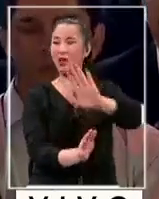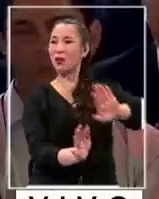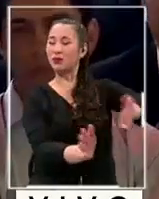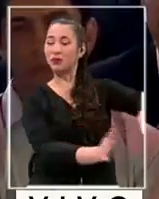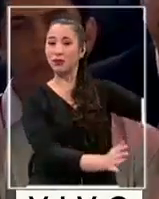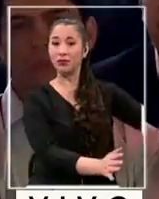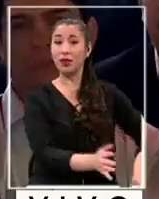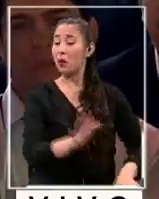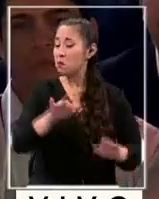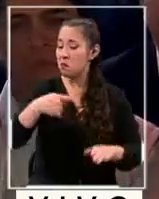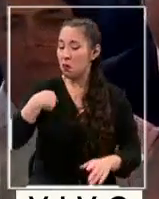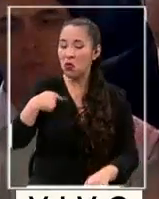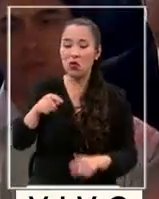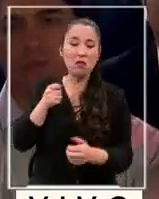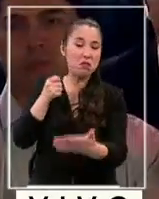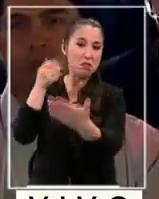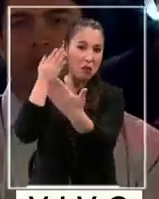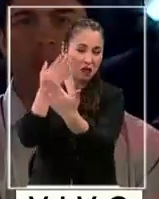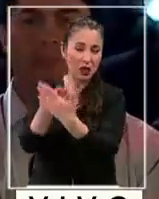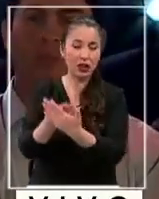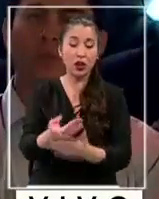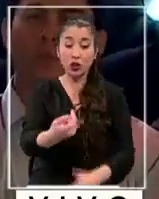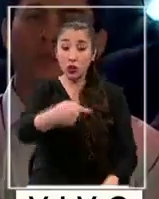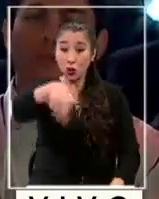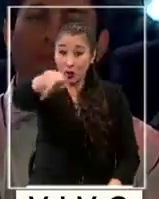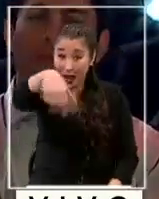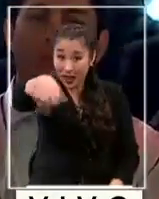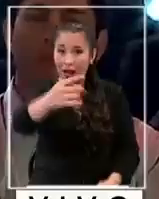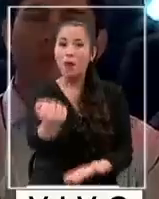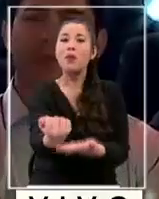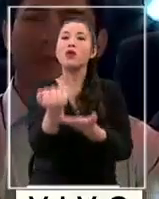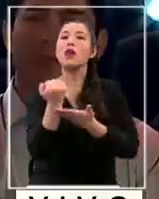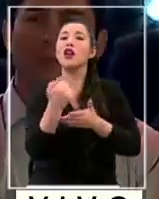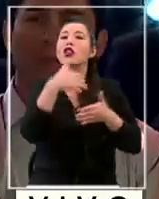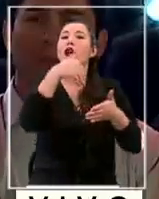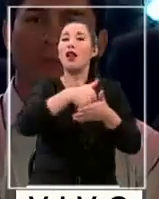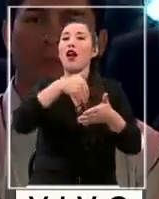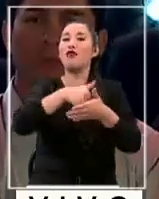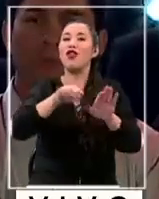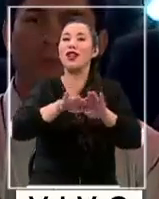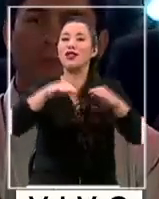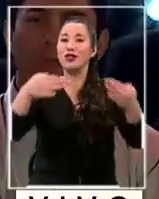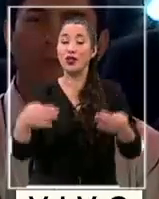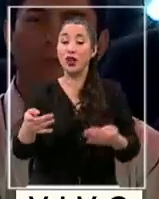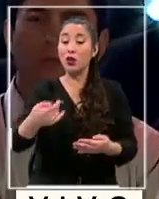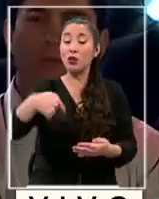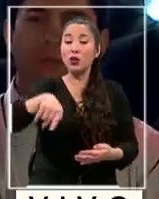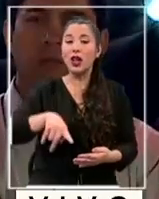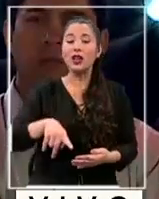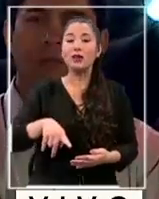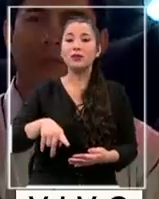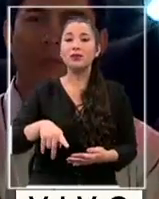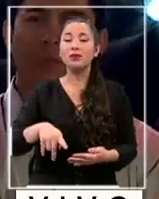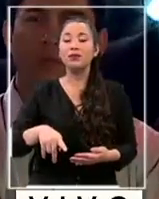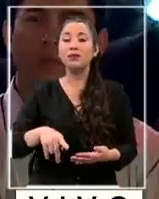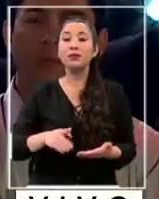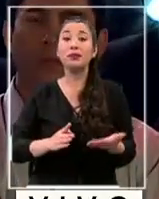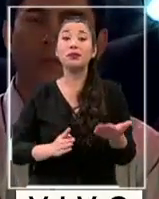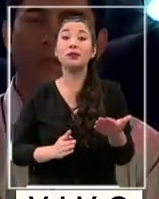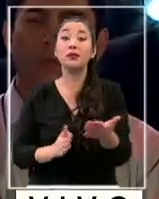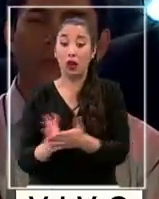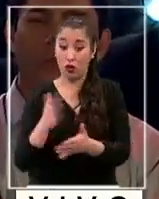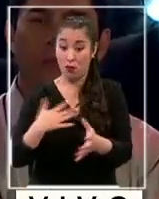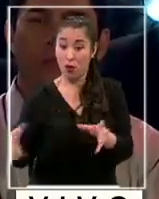Y ustedes me ayudaron en las urnas. Se movilizaron con todos, con mi